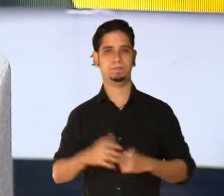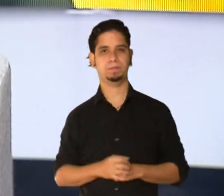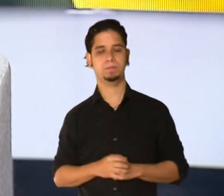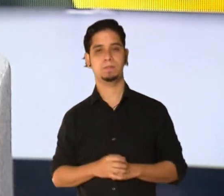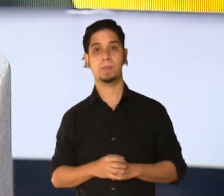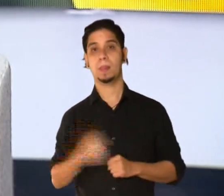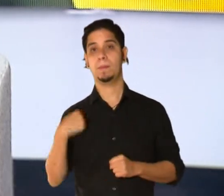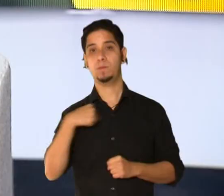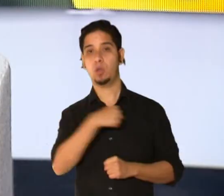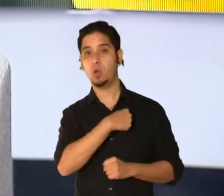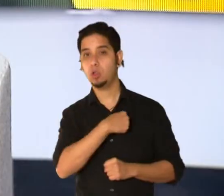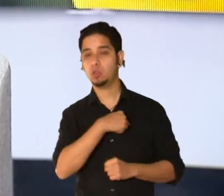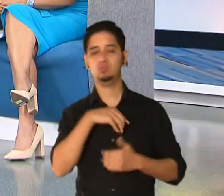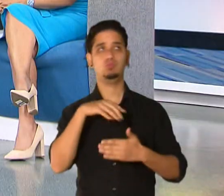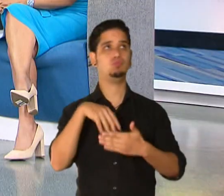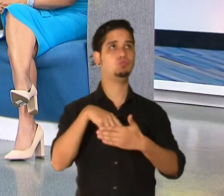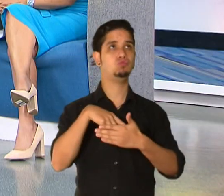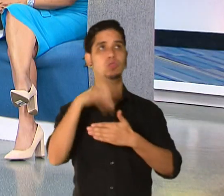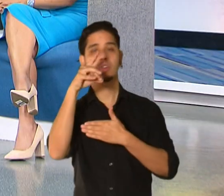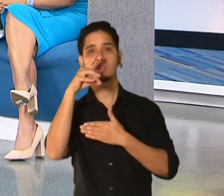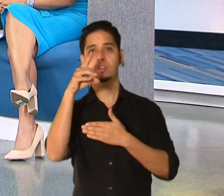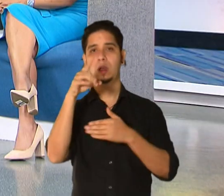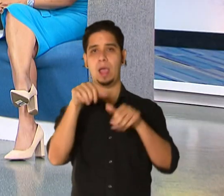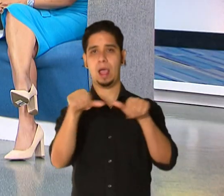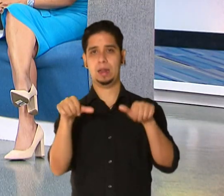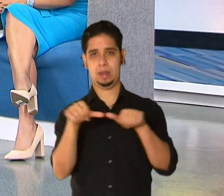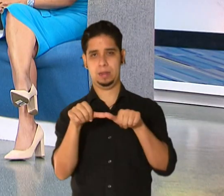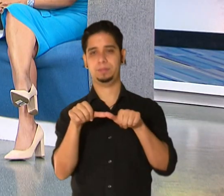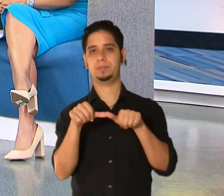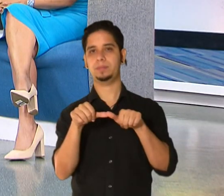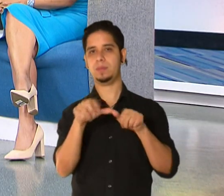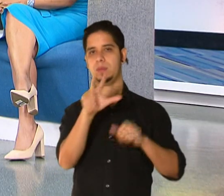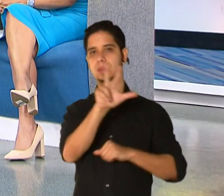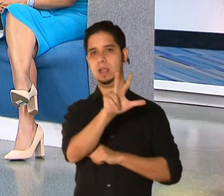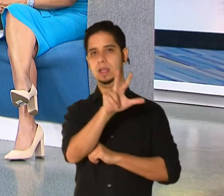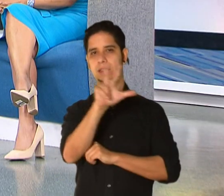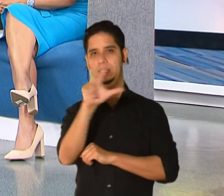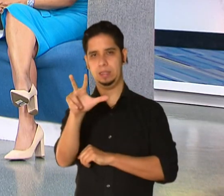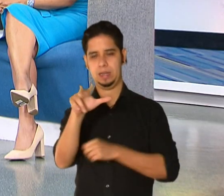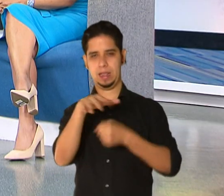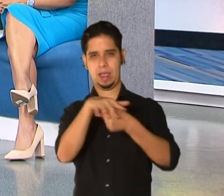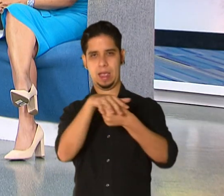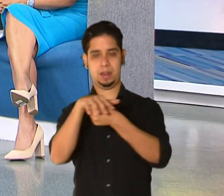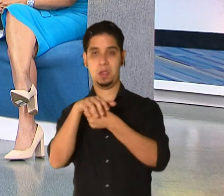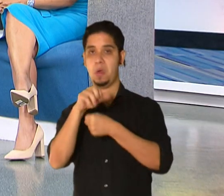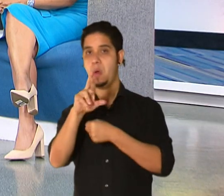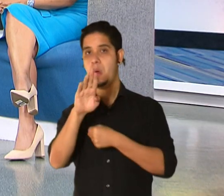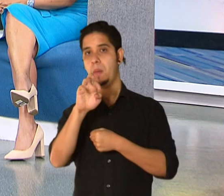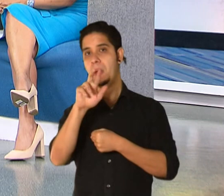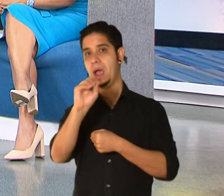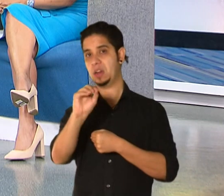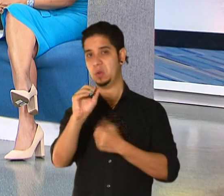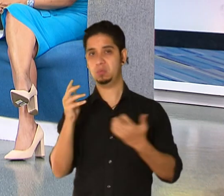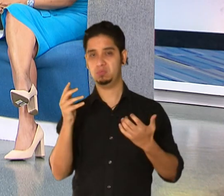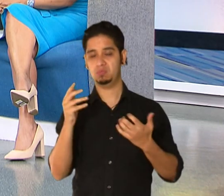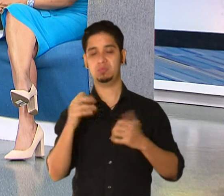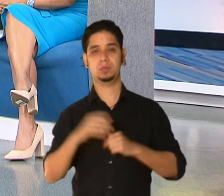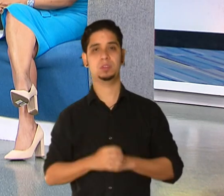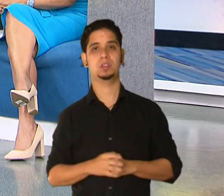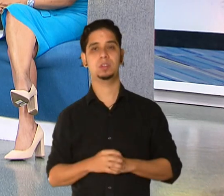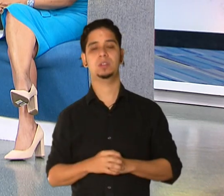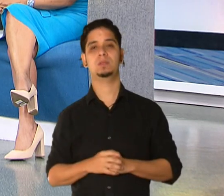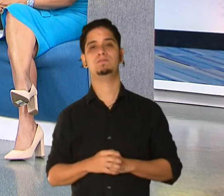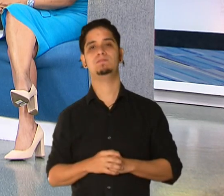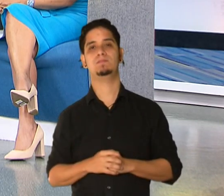azar, en cada área de salud 33 bloques censales o barrios, si quiere usted decirlo.